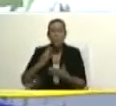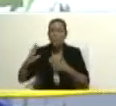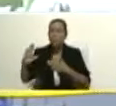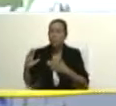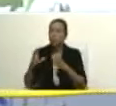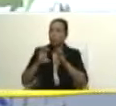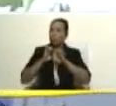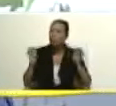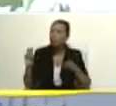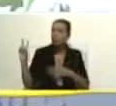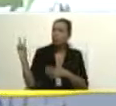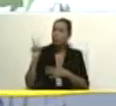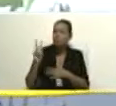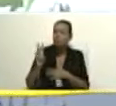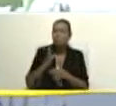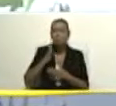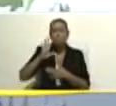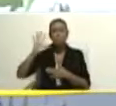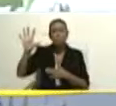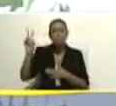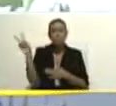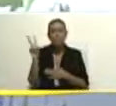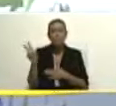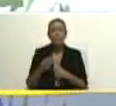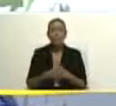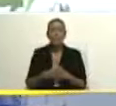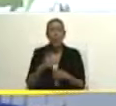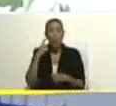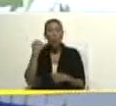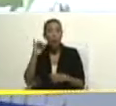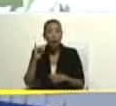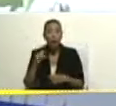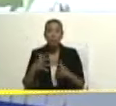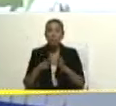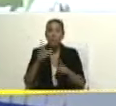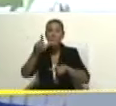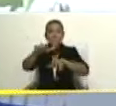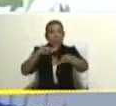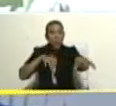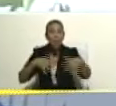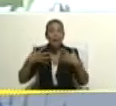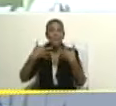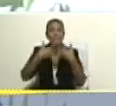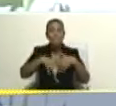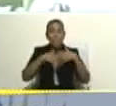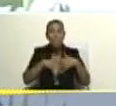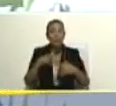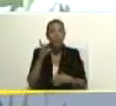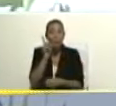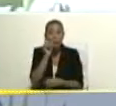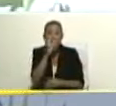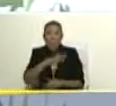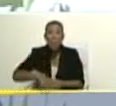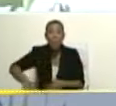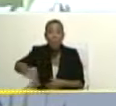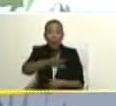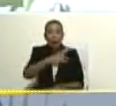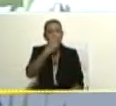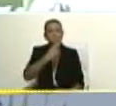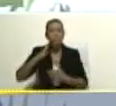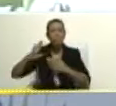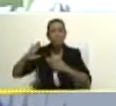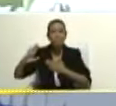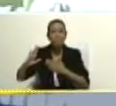comprometidos con nuestro país, como los hay, la inmensa mayoría de empresarios y empresarias del país, están